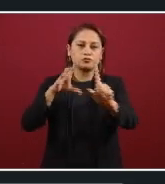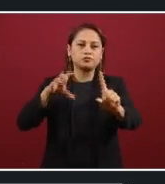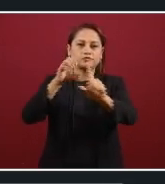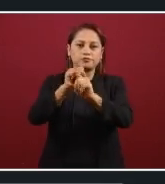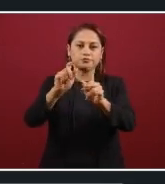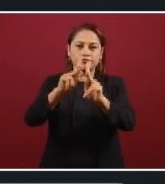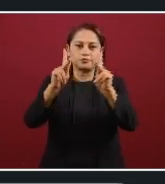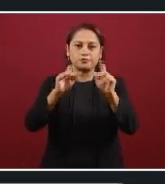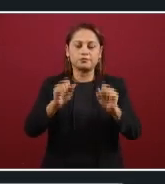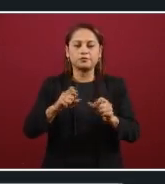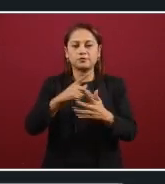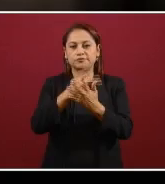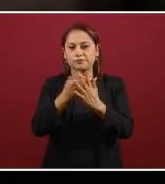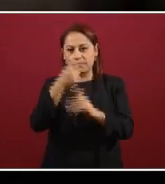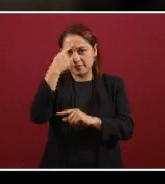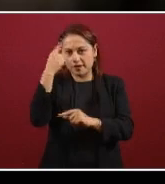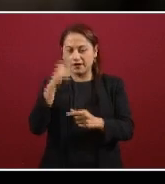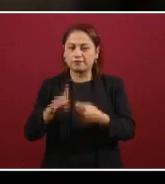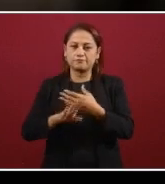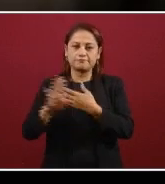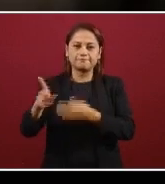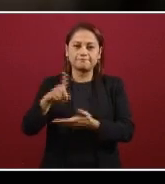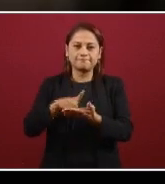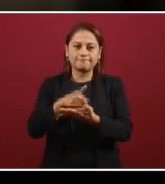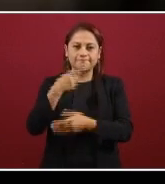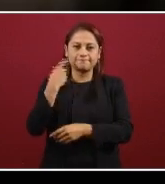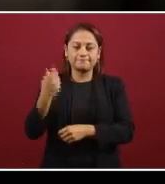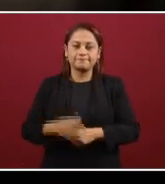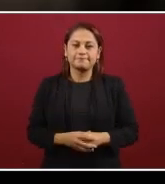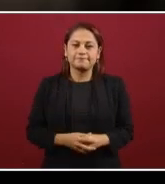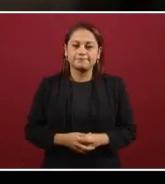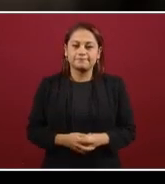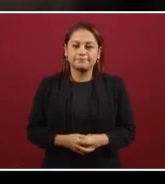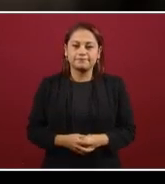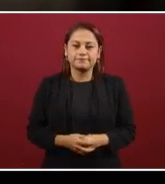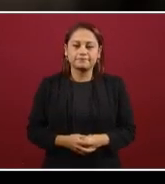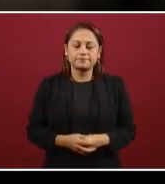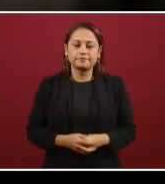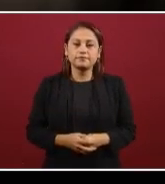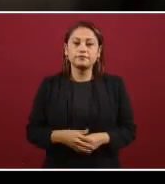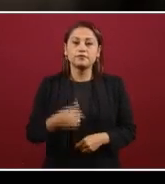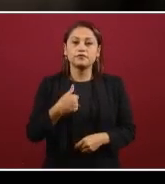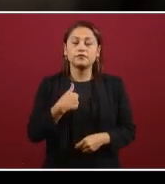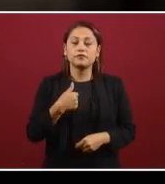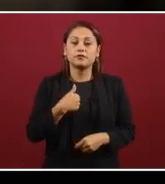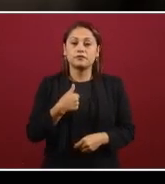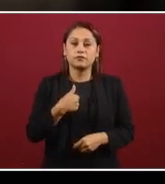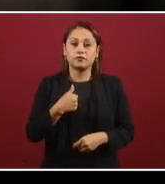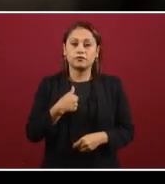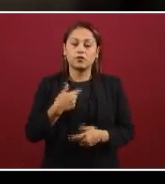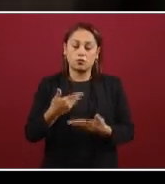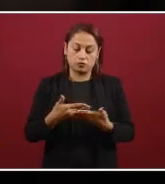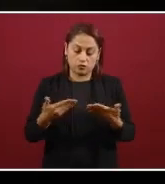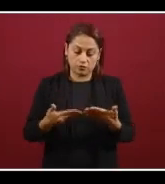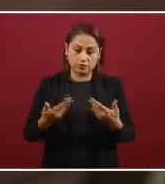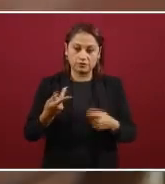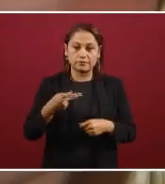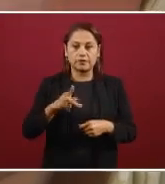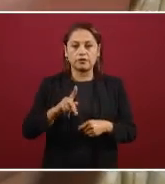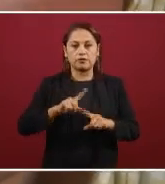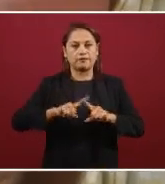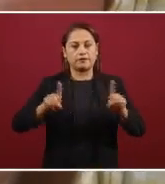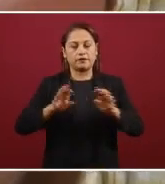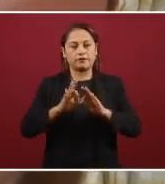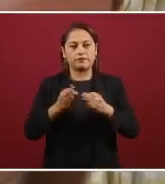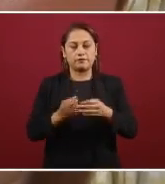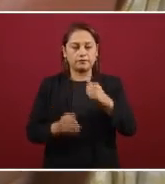la Prevención de las Adicciones. Yo he tenido, bueno, esa depresión que se puede decir, pero por otro factor.